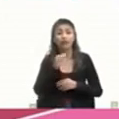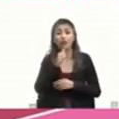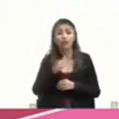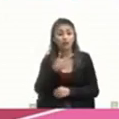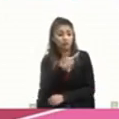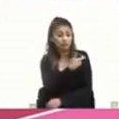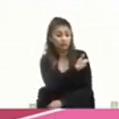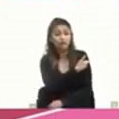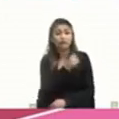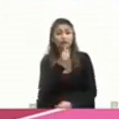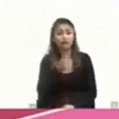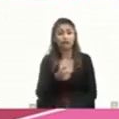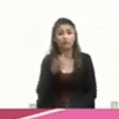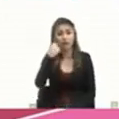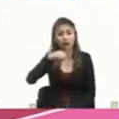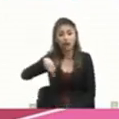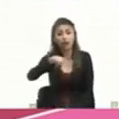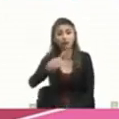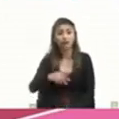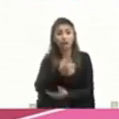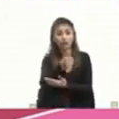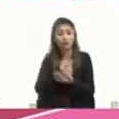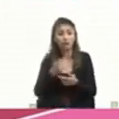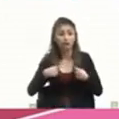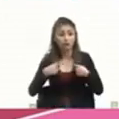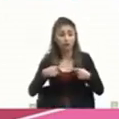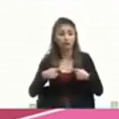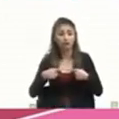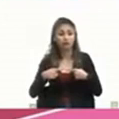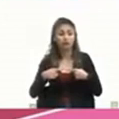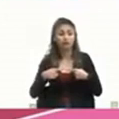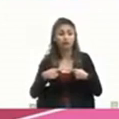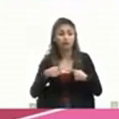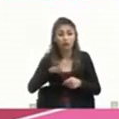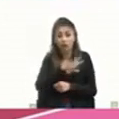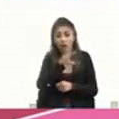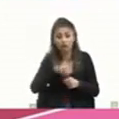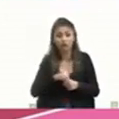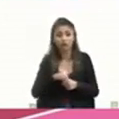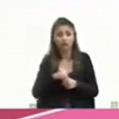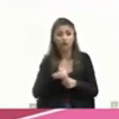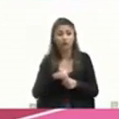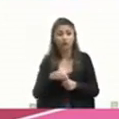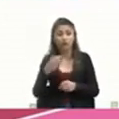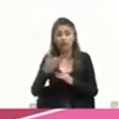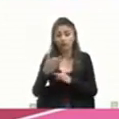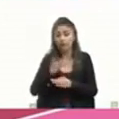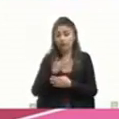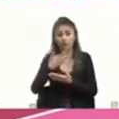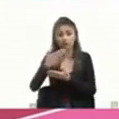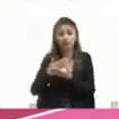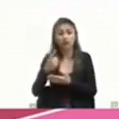vacunas para la ciudadanía en general. Está la estrategia